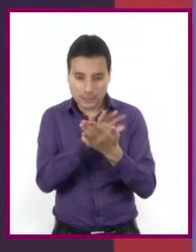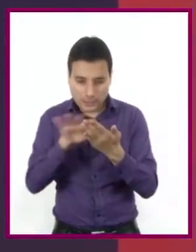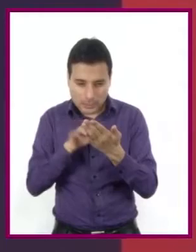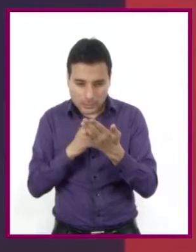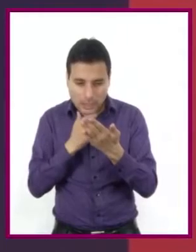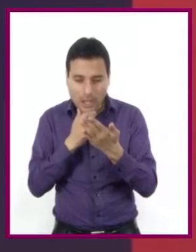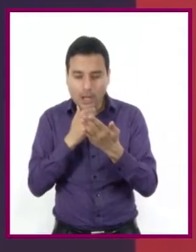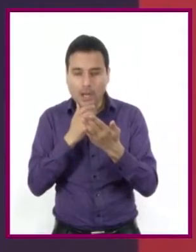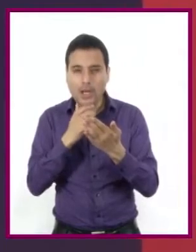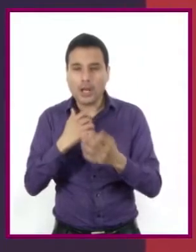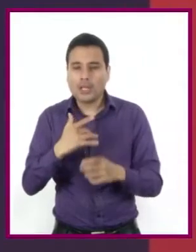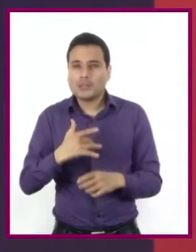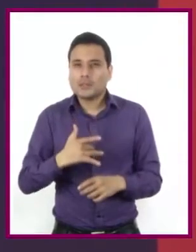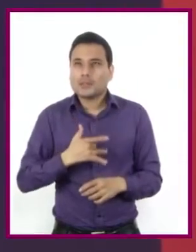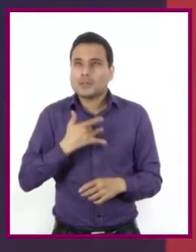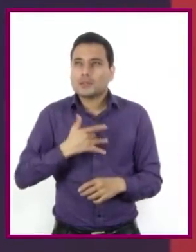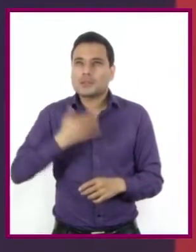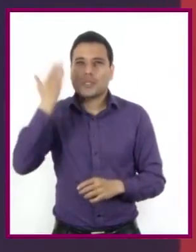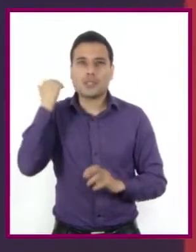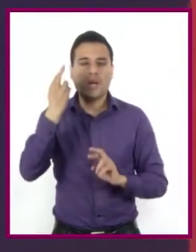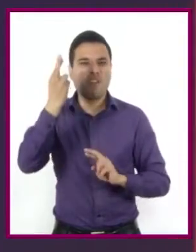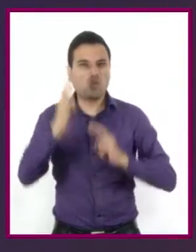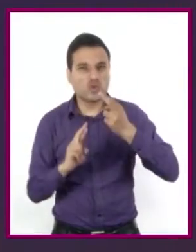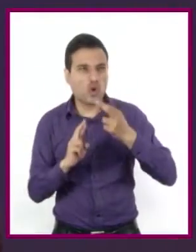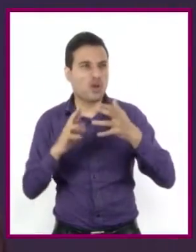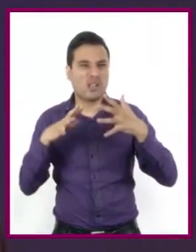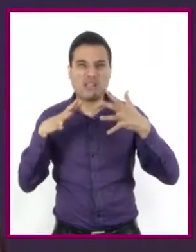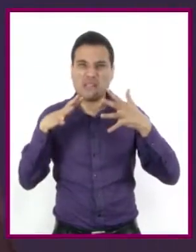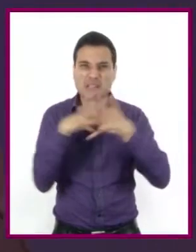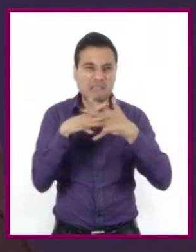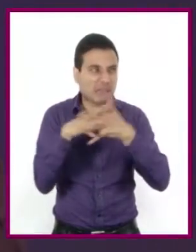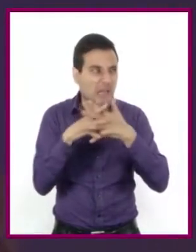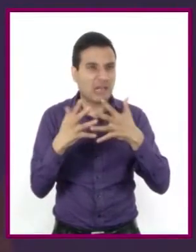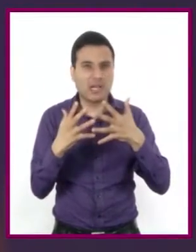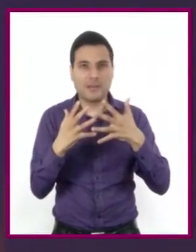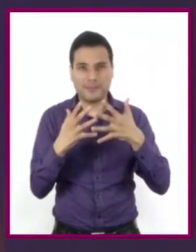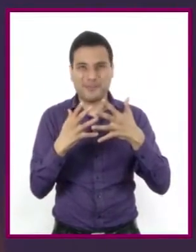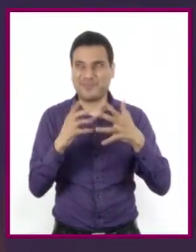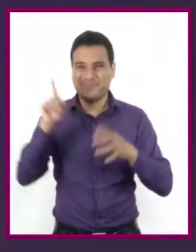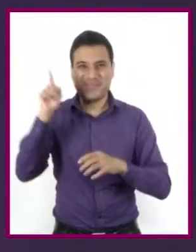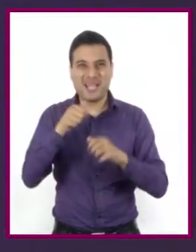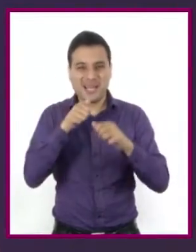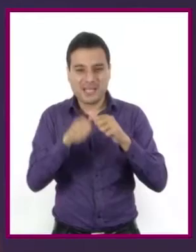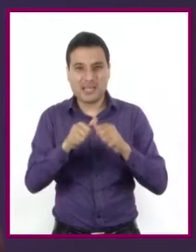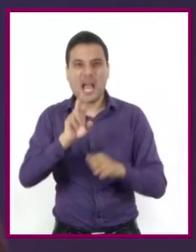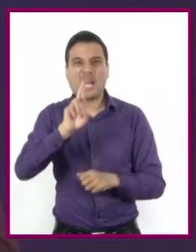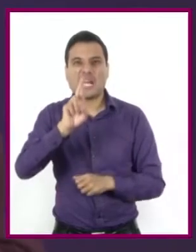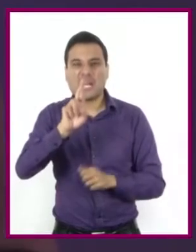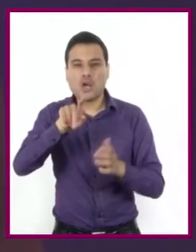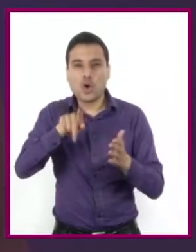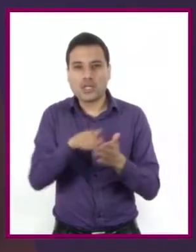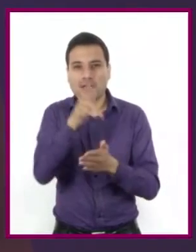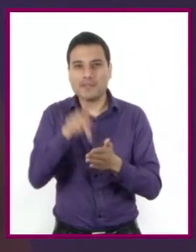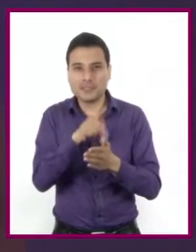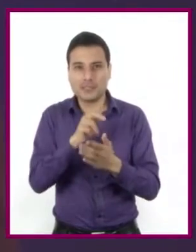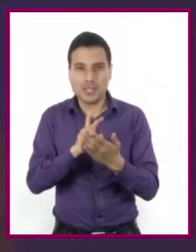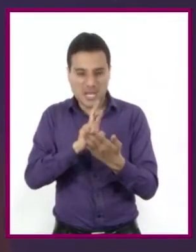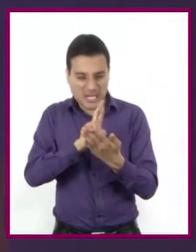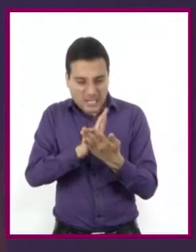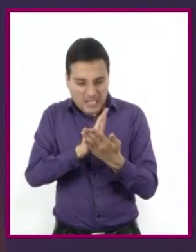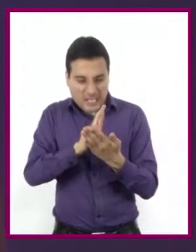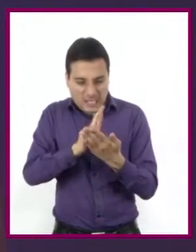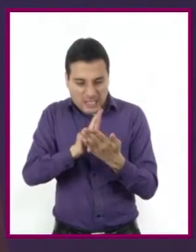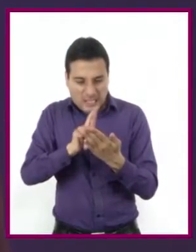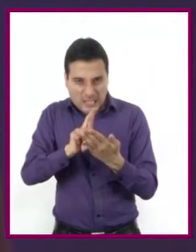de la revolución, de la guerra, de la repetición de la letra R, que parece una onomatopeya del sonido